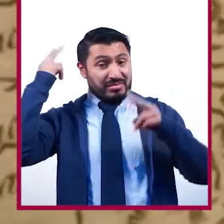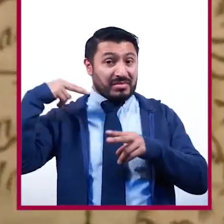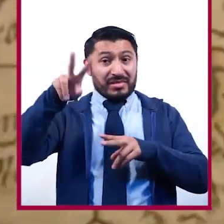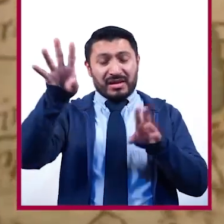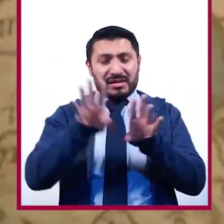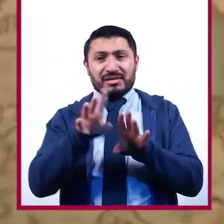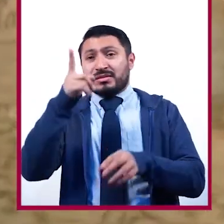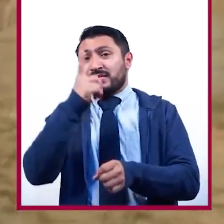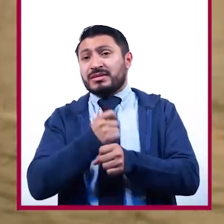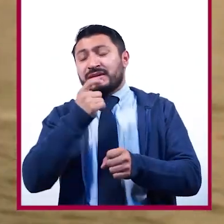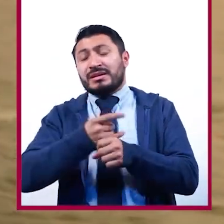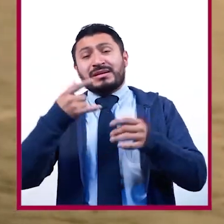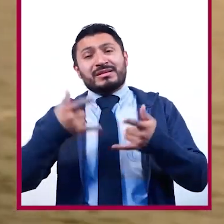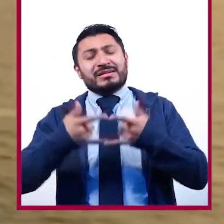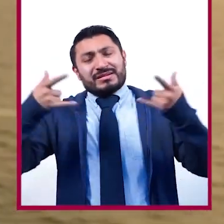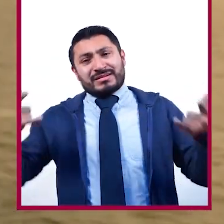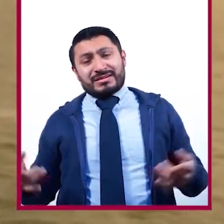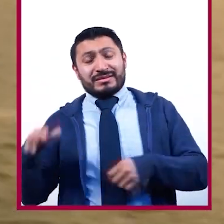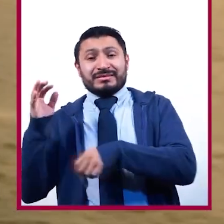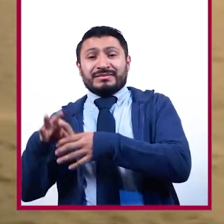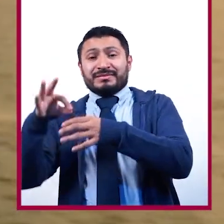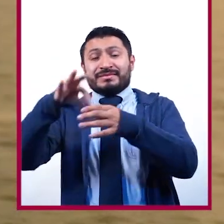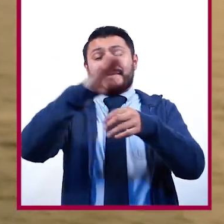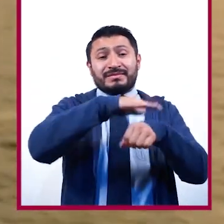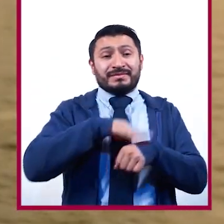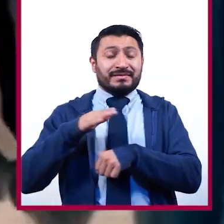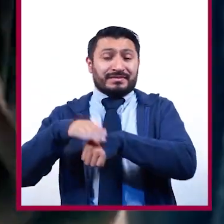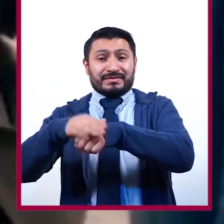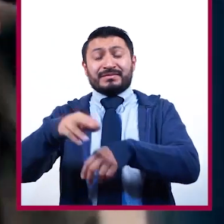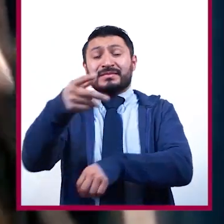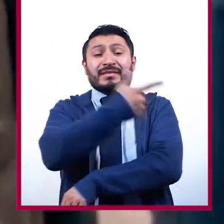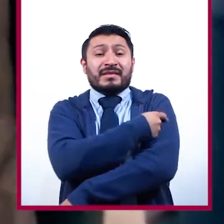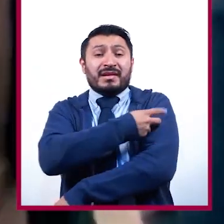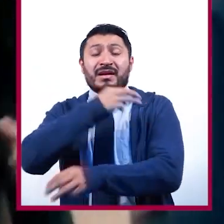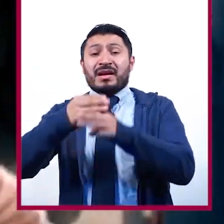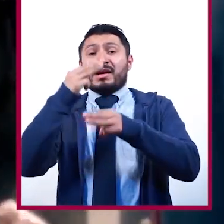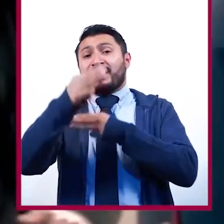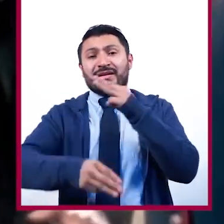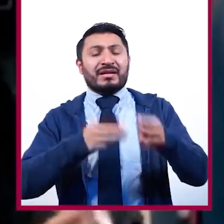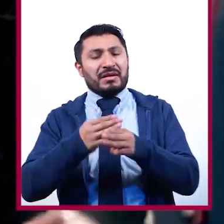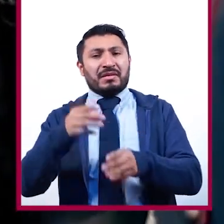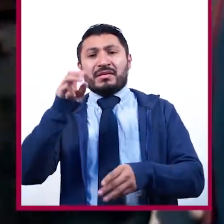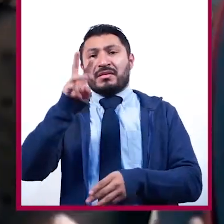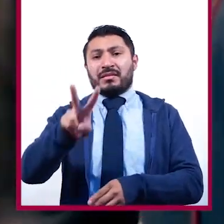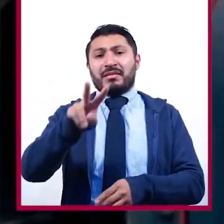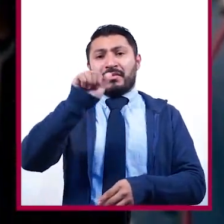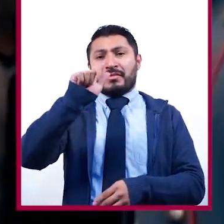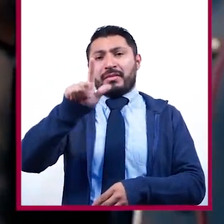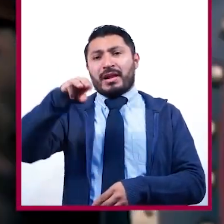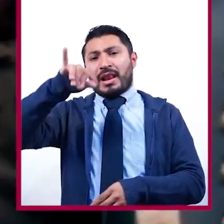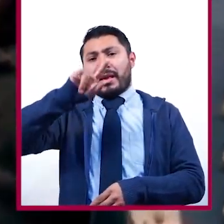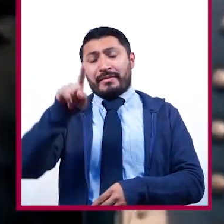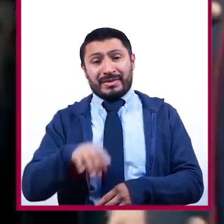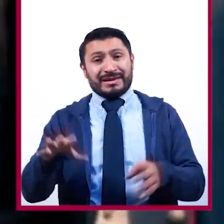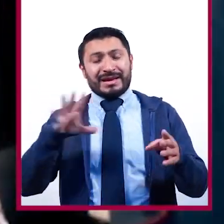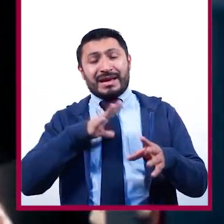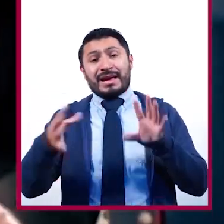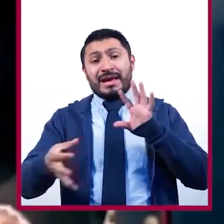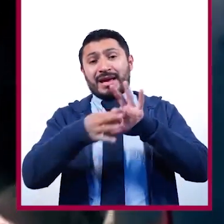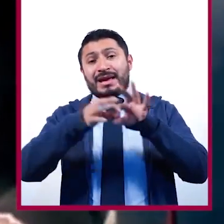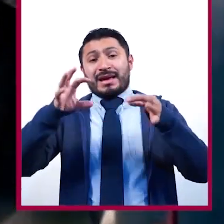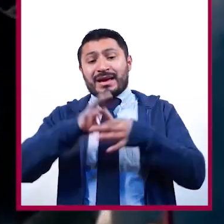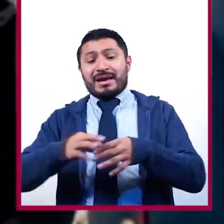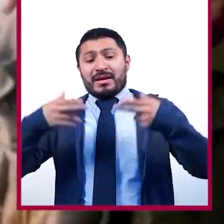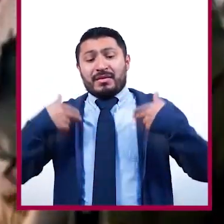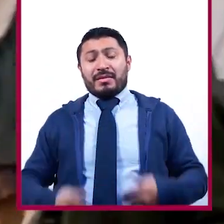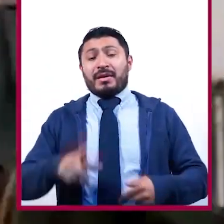que puede distinguirse como el primer antecedente de una campaña de vacunación a nivel mundial, Balmis conformó una cadena